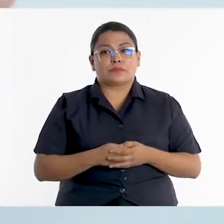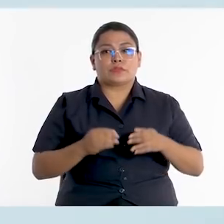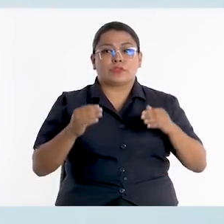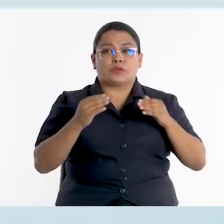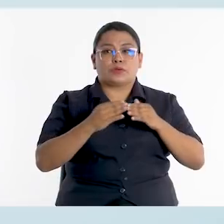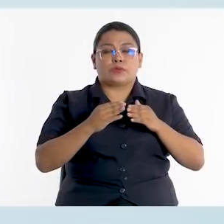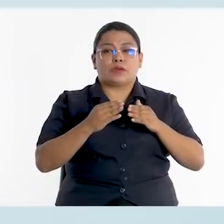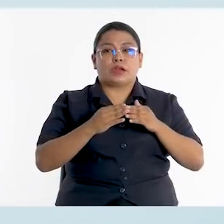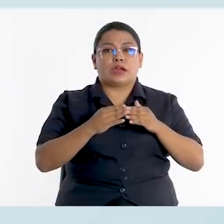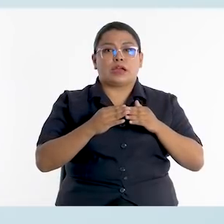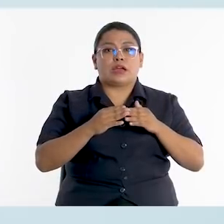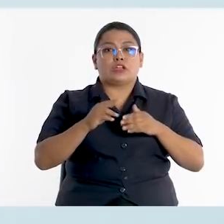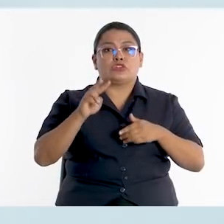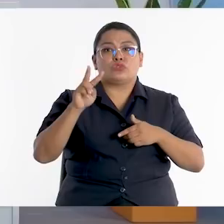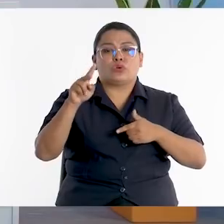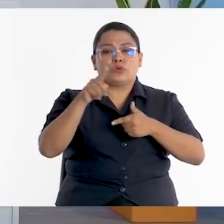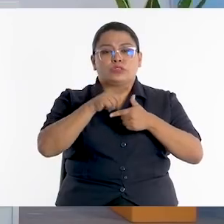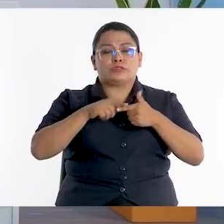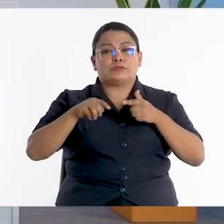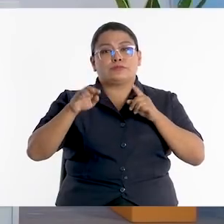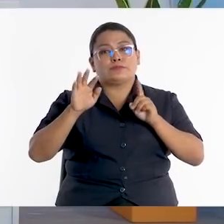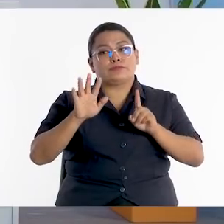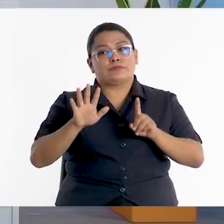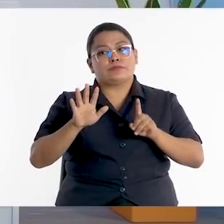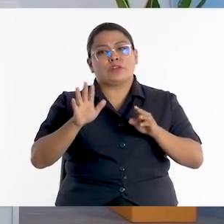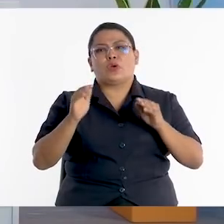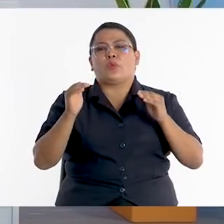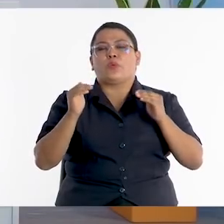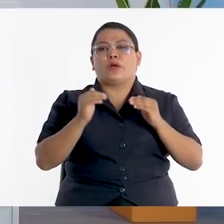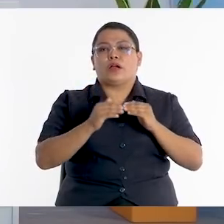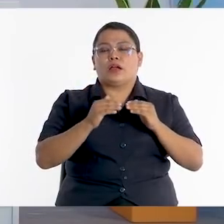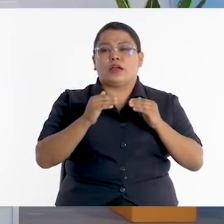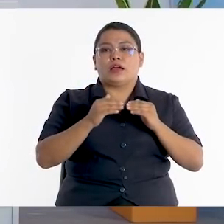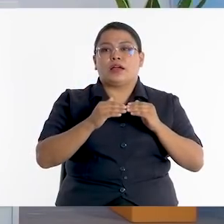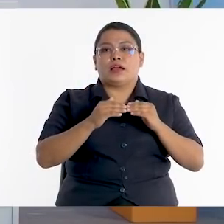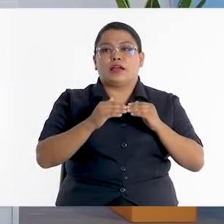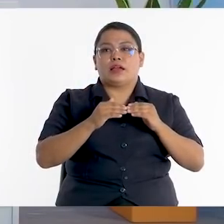También si dividimos 12 entre 6,